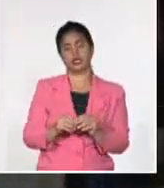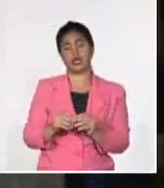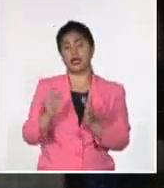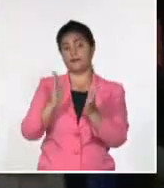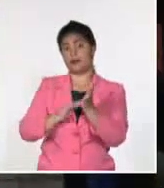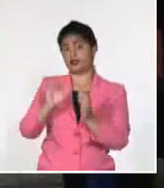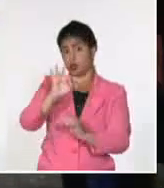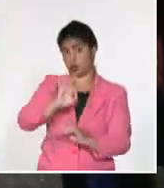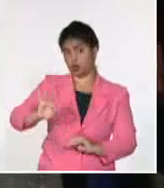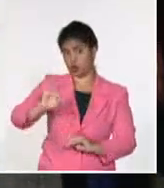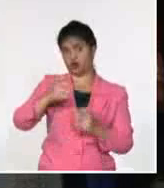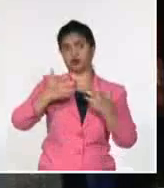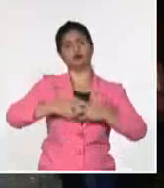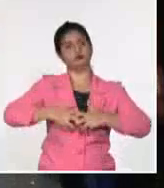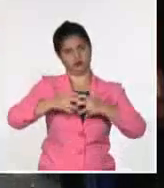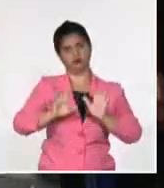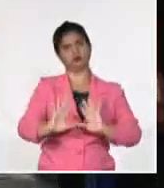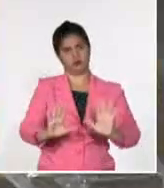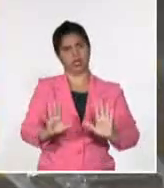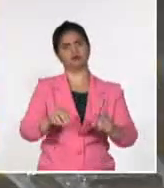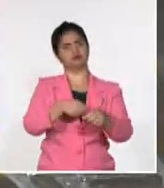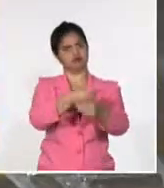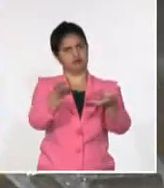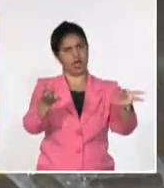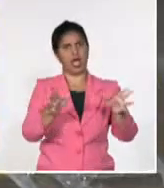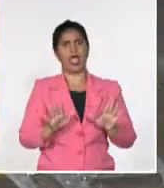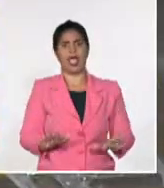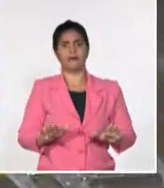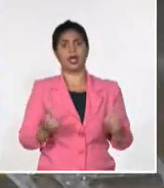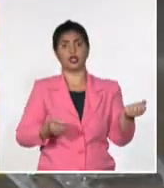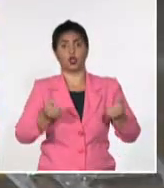en fábrica, lista para la transportación